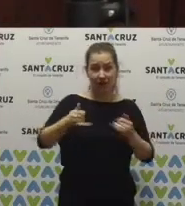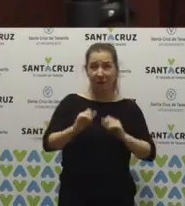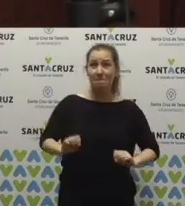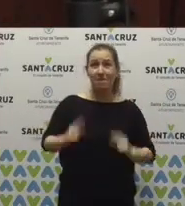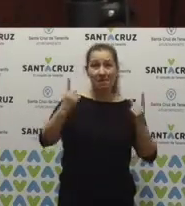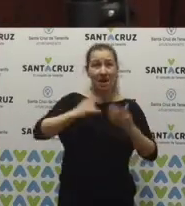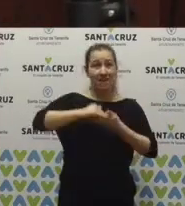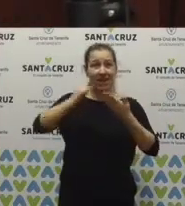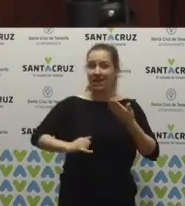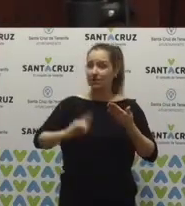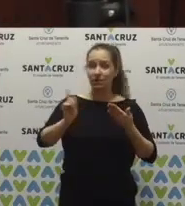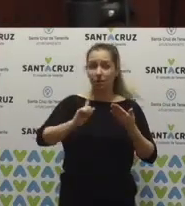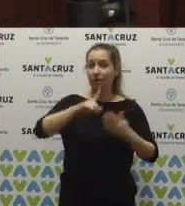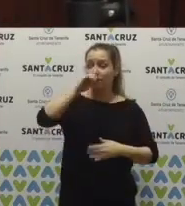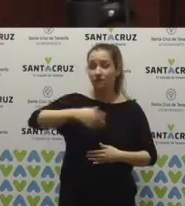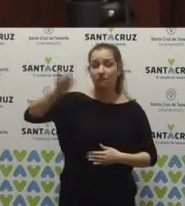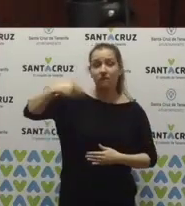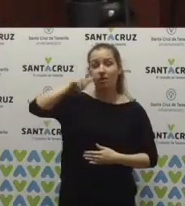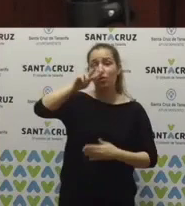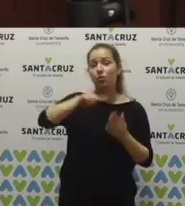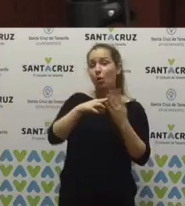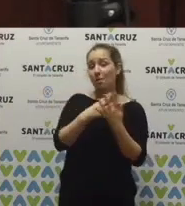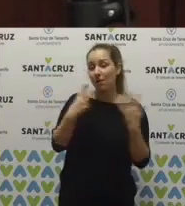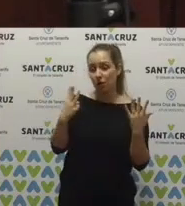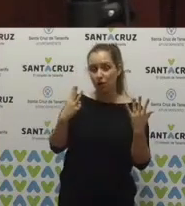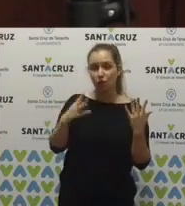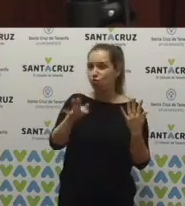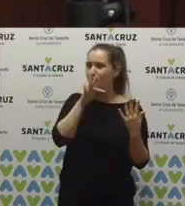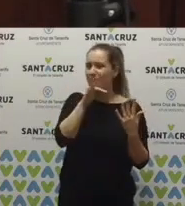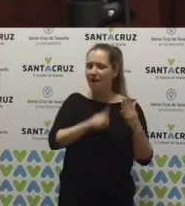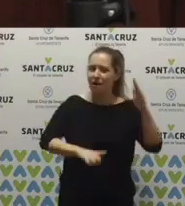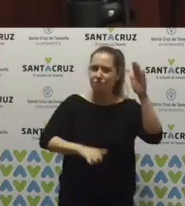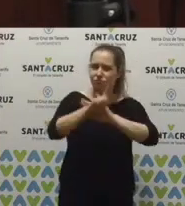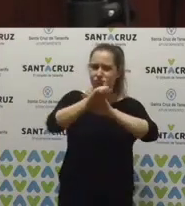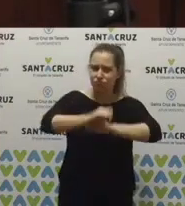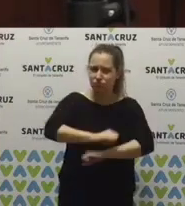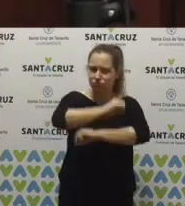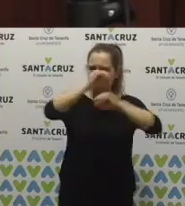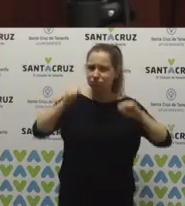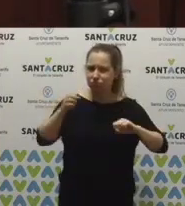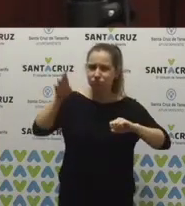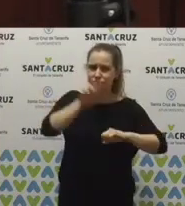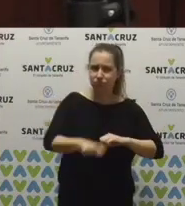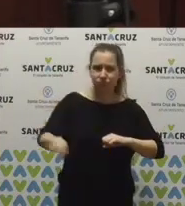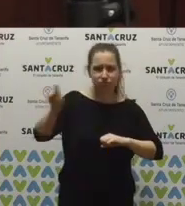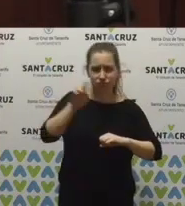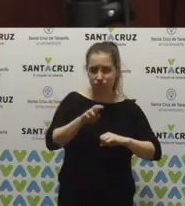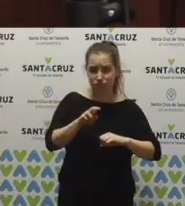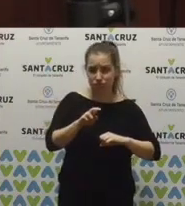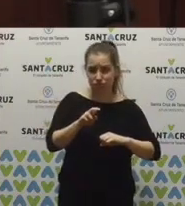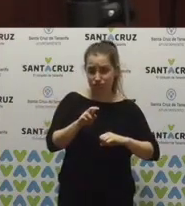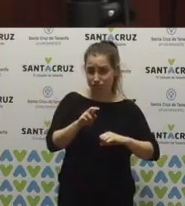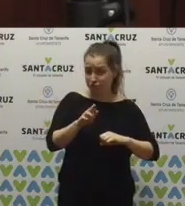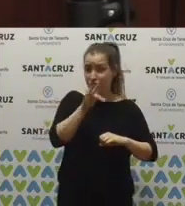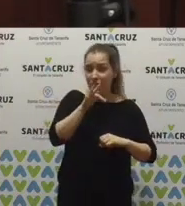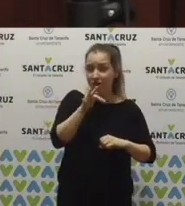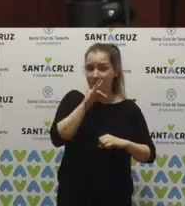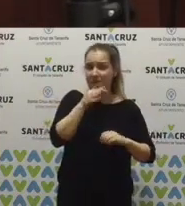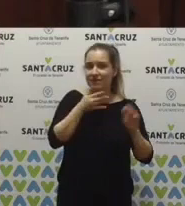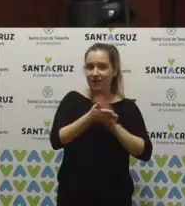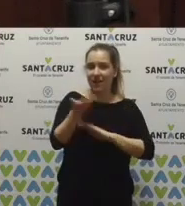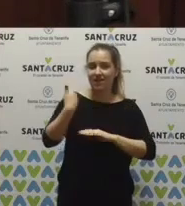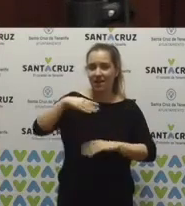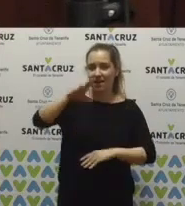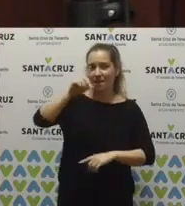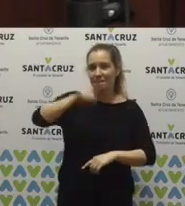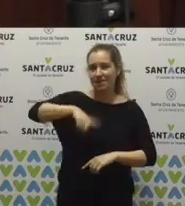que recordar la del 2008 que por cierto todavía no nos habíamos recuperado de la anterior crisis y partíamos de un muy mal dato de desempleo ya en el mes de febrero que